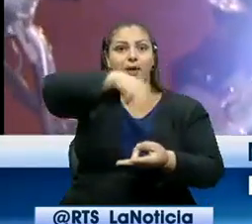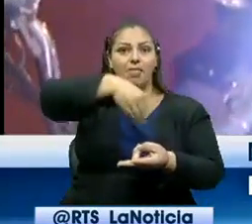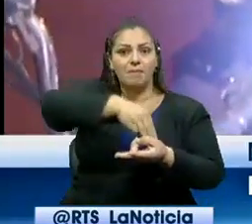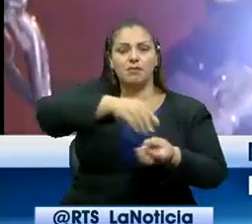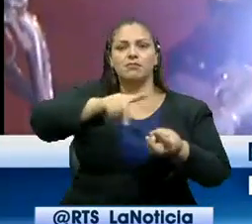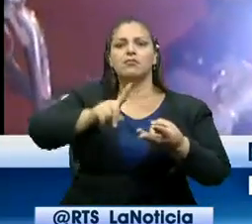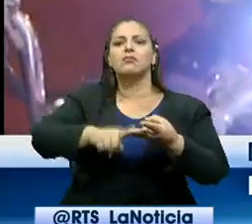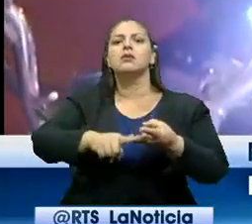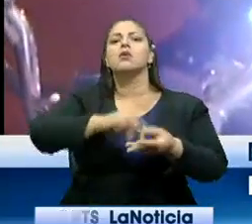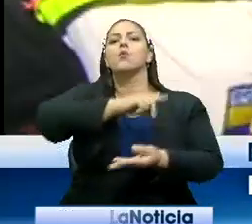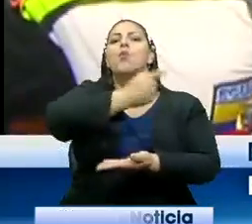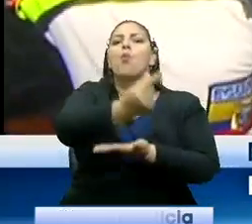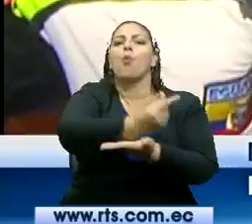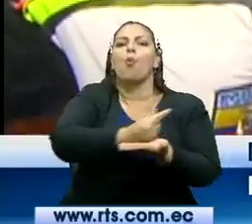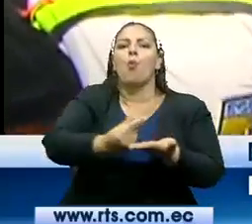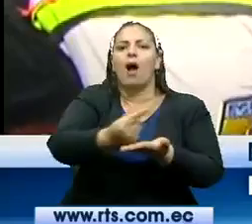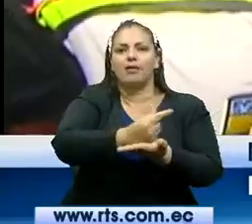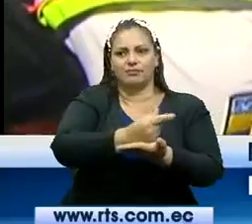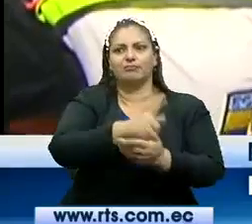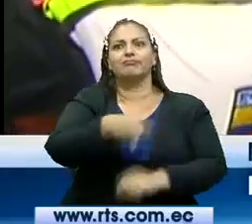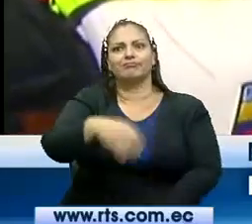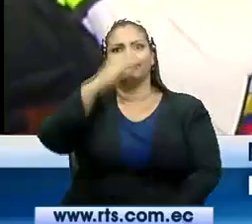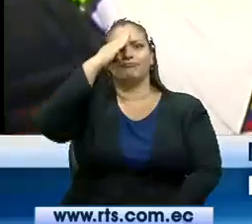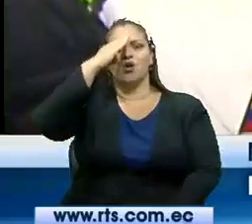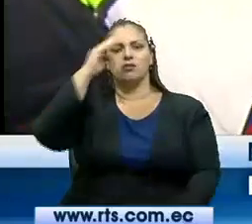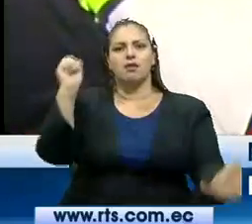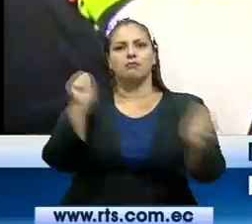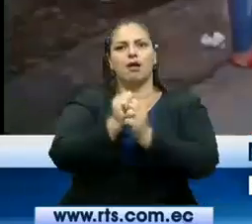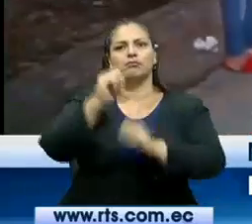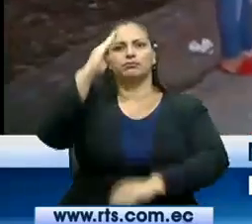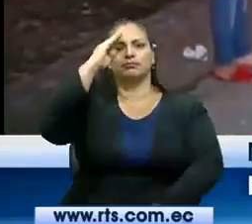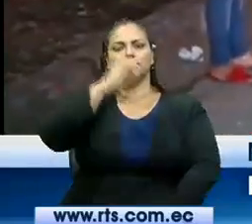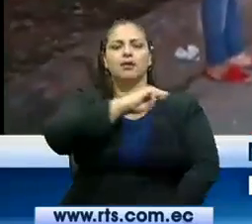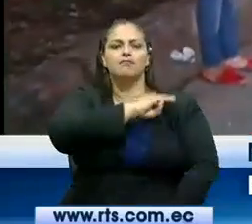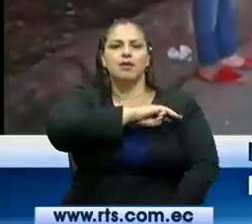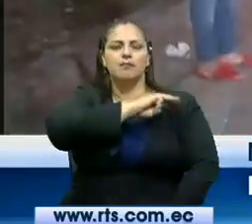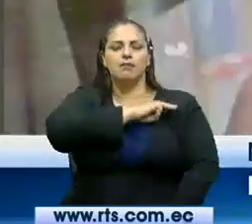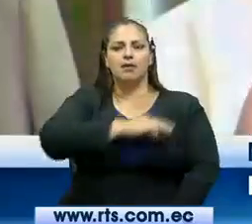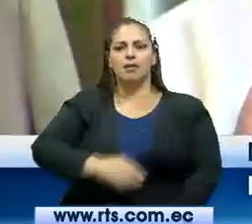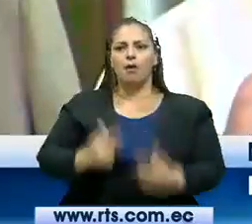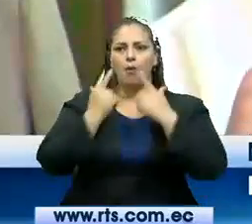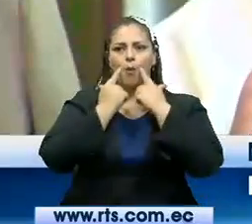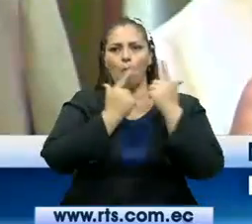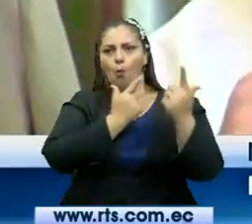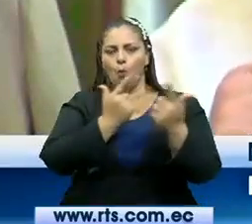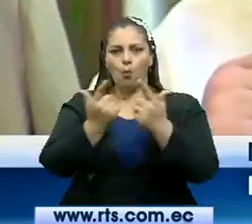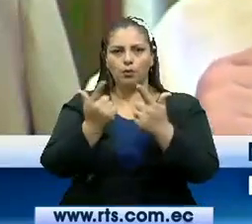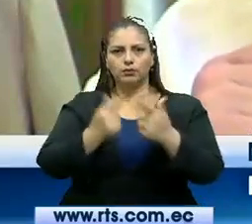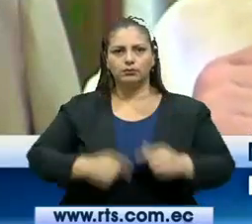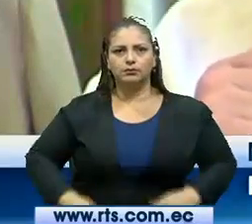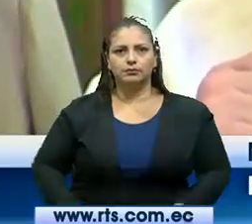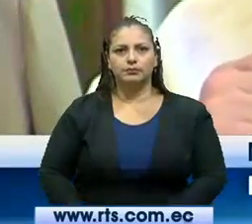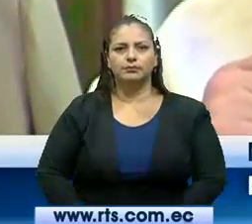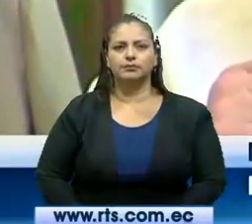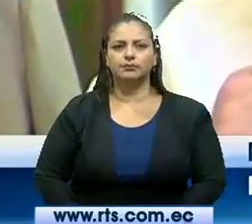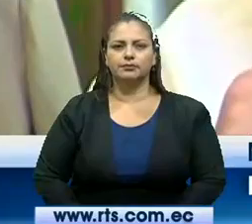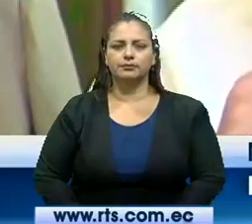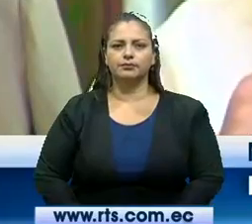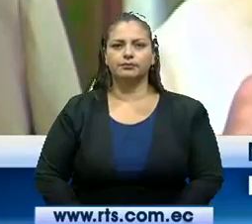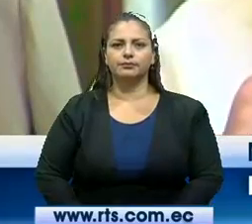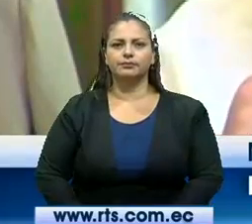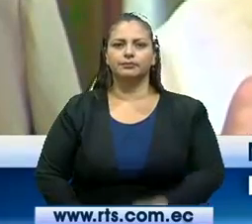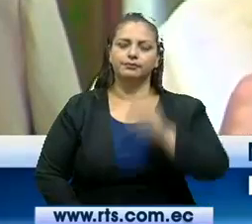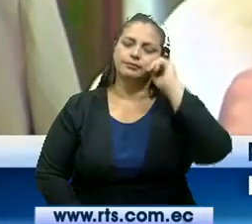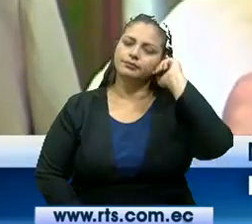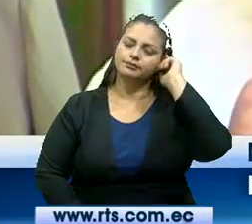Guayas. Allí la espiral de violencia no baja, en todas sus acepciones. ¿Cómo incide el tema de los femicidios? ¿Cómo incide el